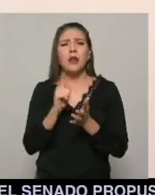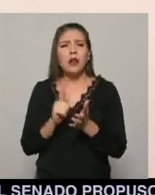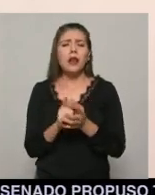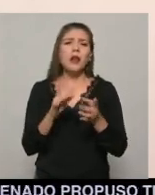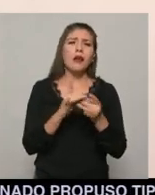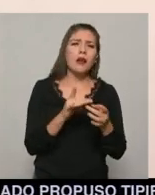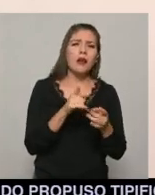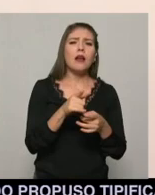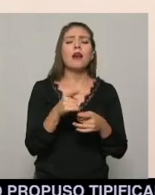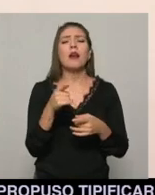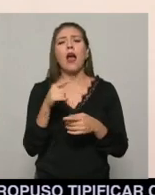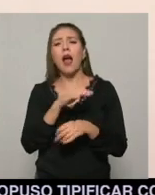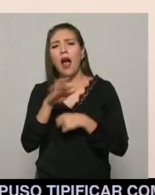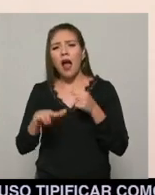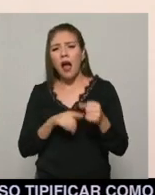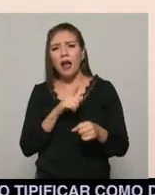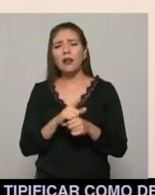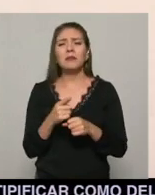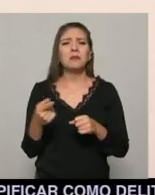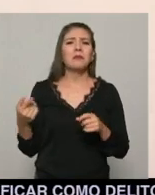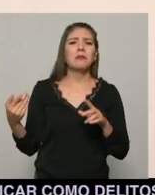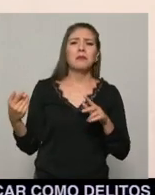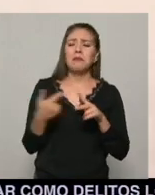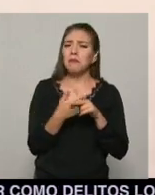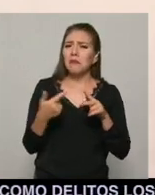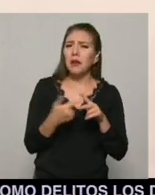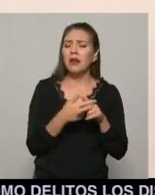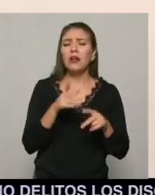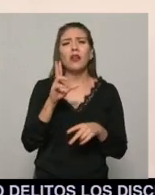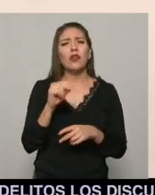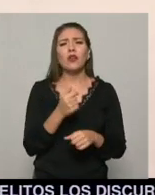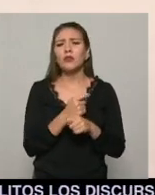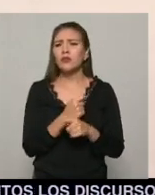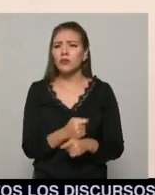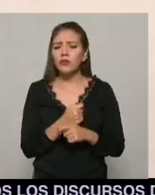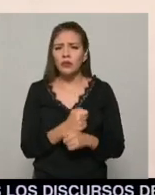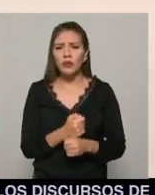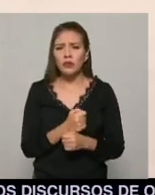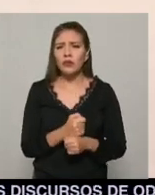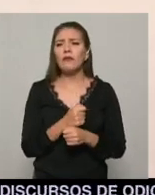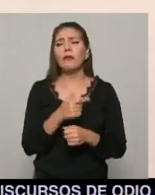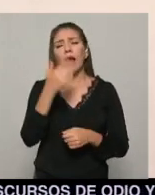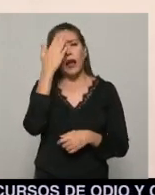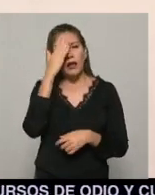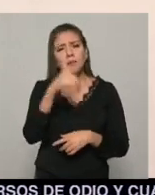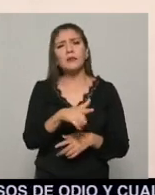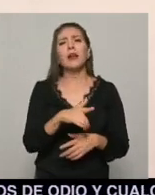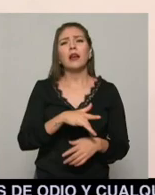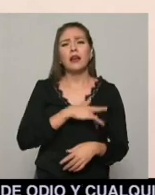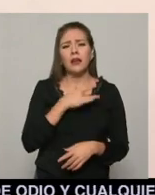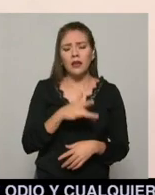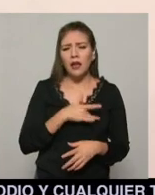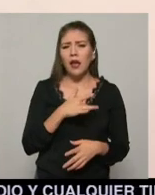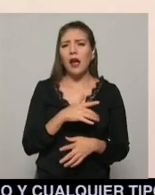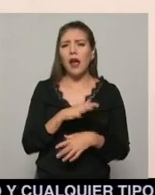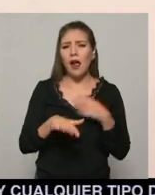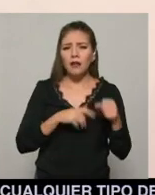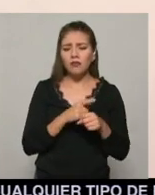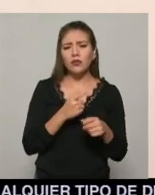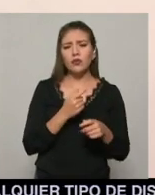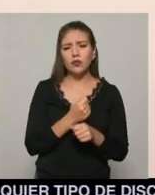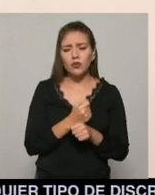hablar de que en las matanzas de los animales no sufran, los reconoce que son sintientes, les reconoce que deben de